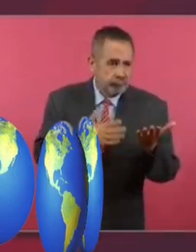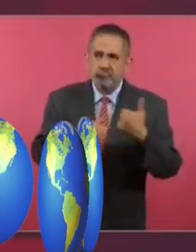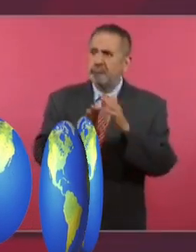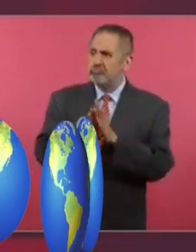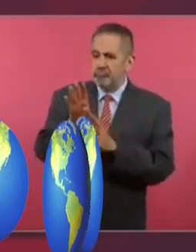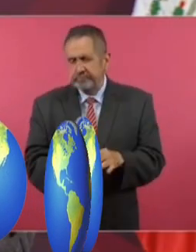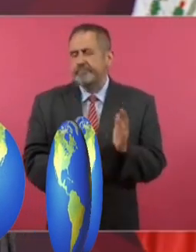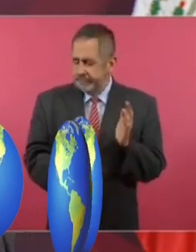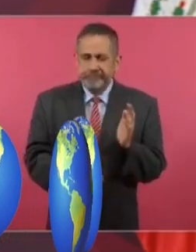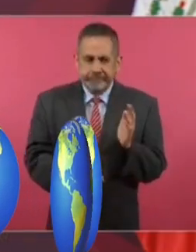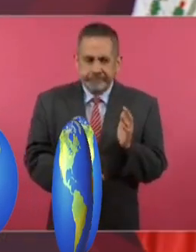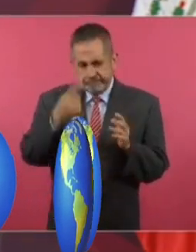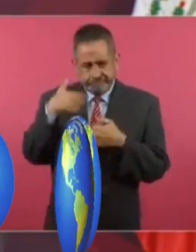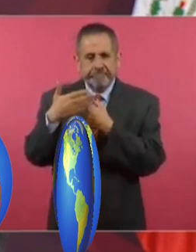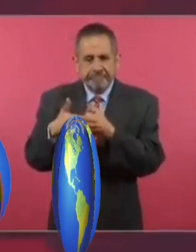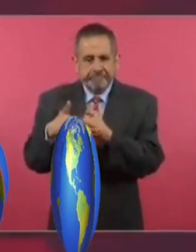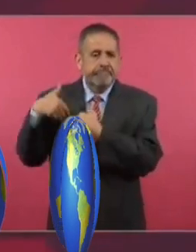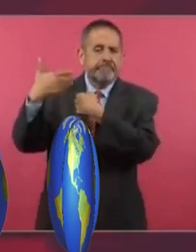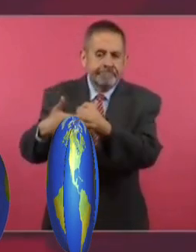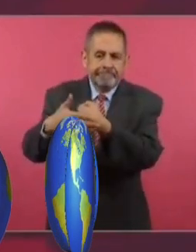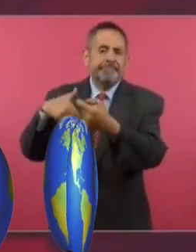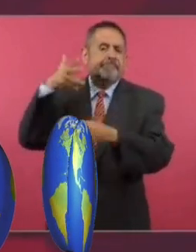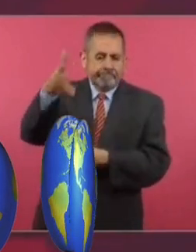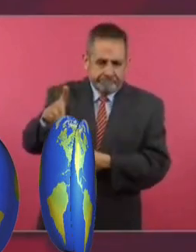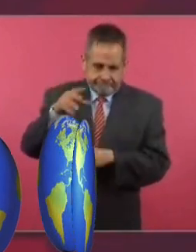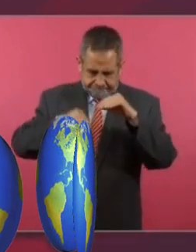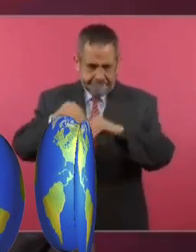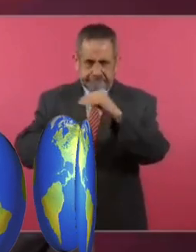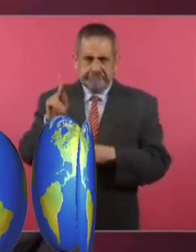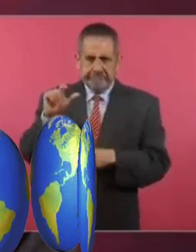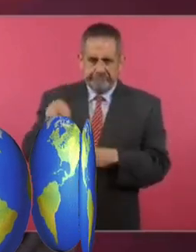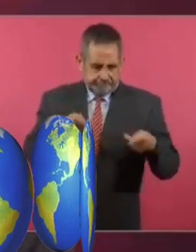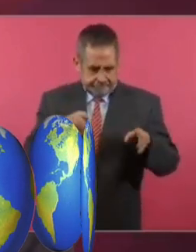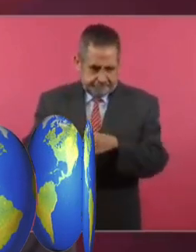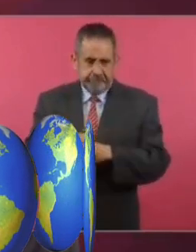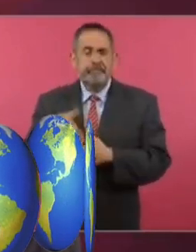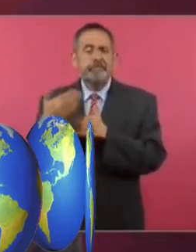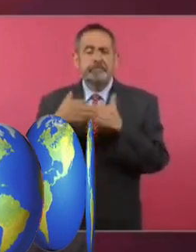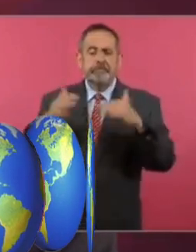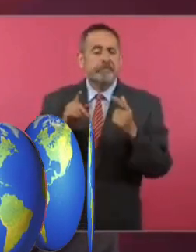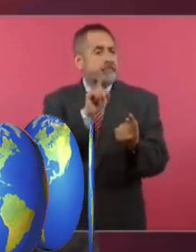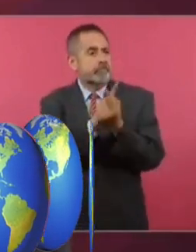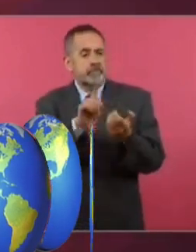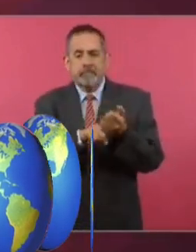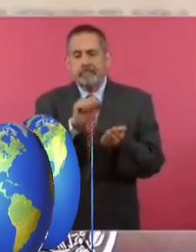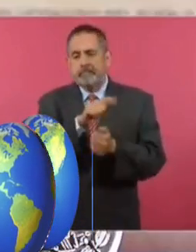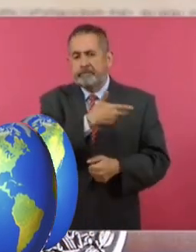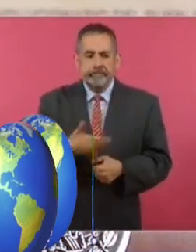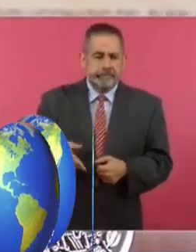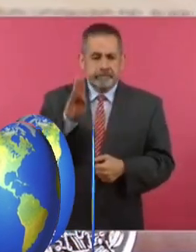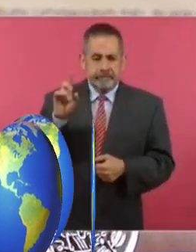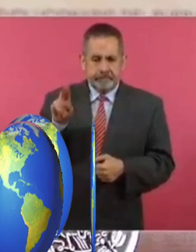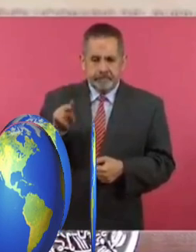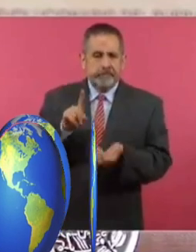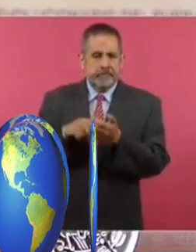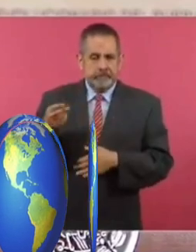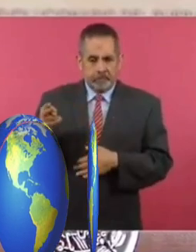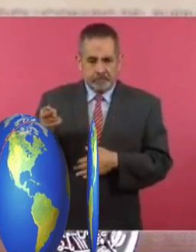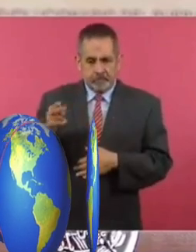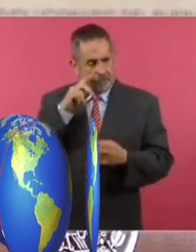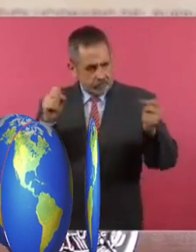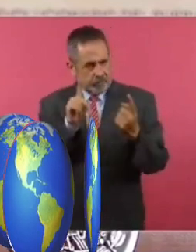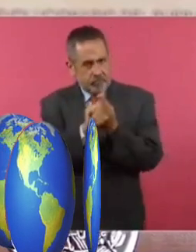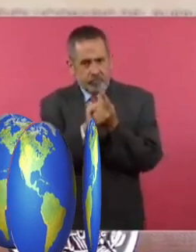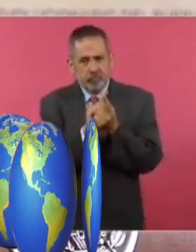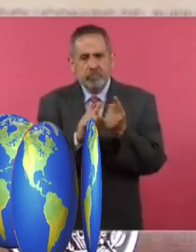desarrollo integral para mediano y largo plazo. Vamos a tener un encuentro con el presidente Biden en noviembre. Apúntele bien.